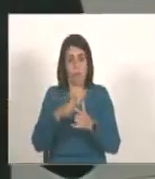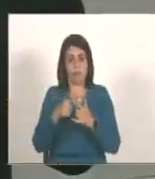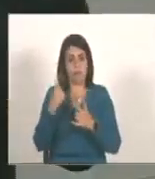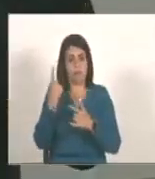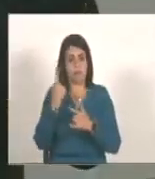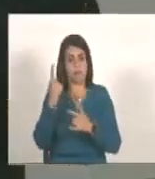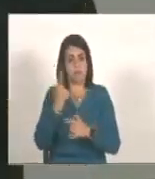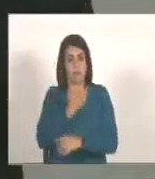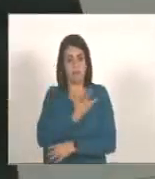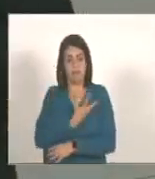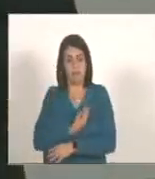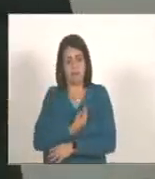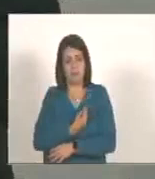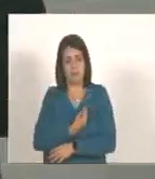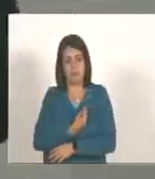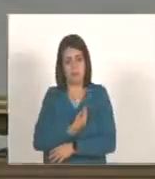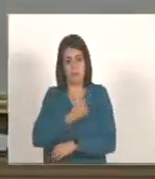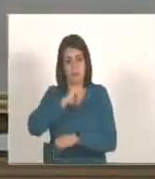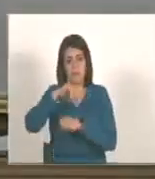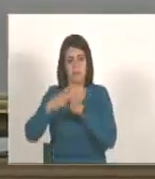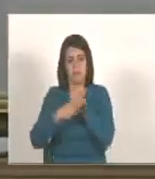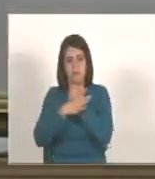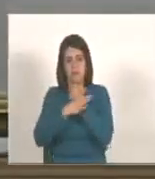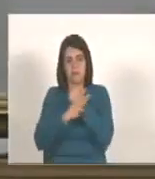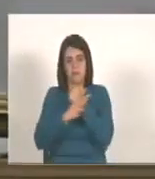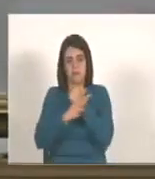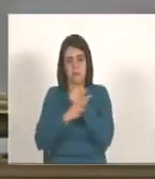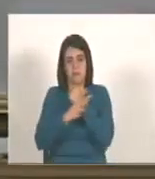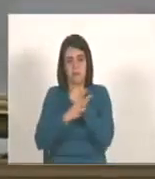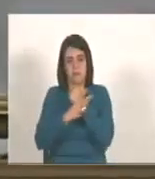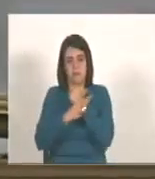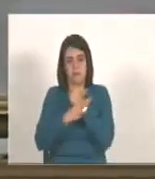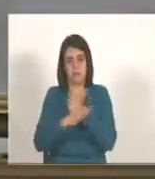solamente tristemente, Juan Guaidó,